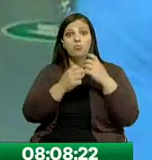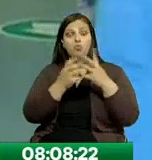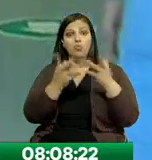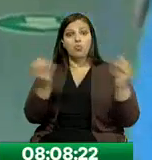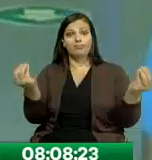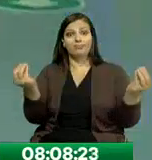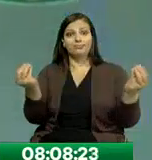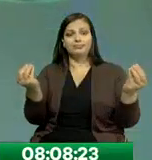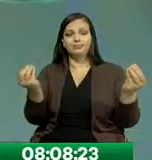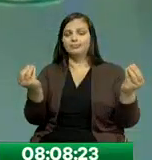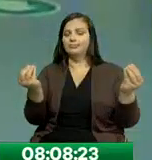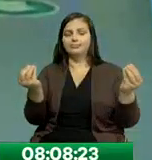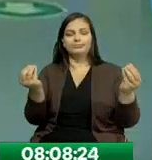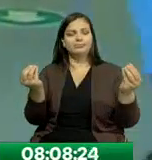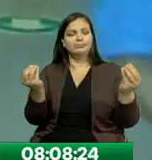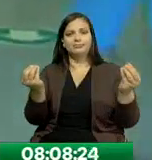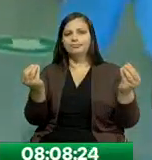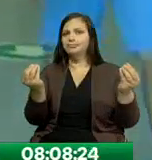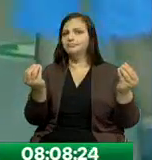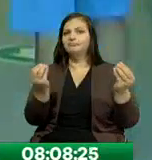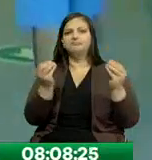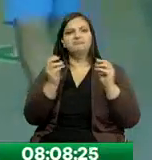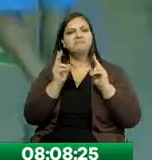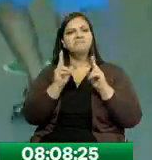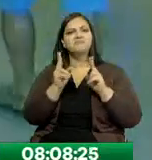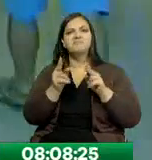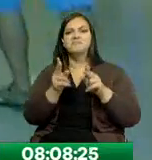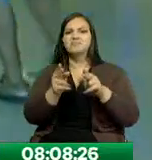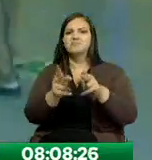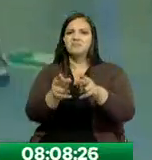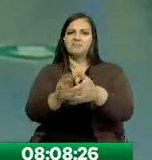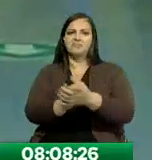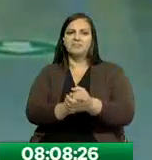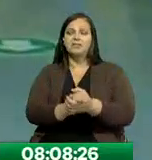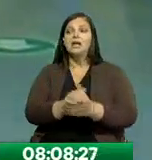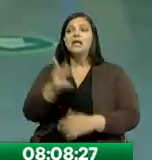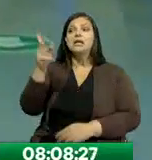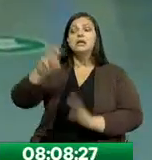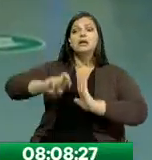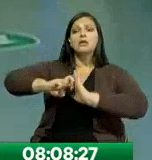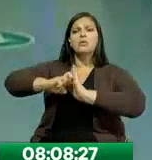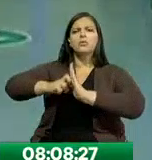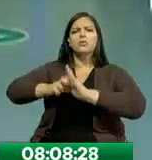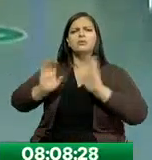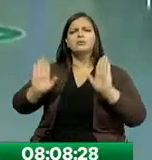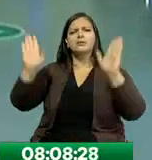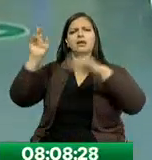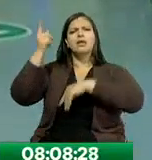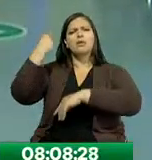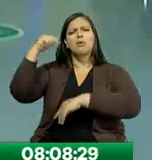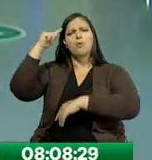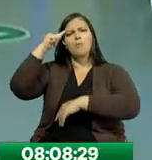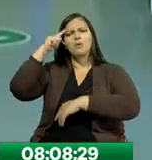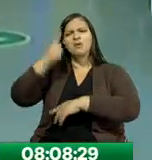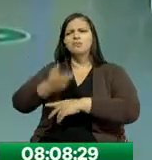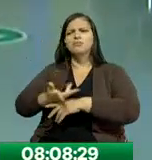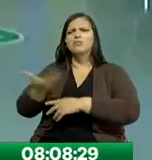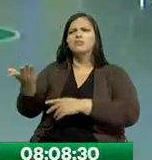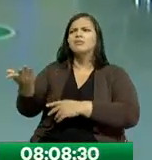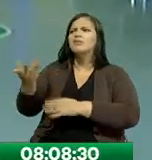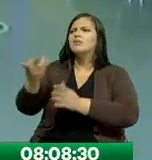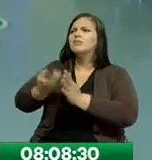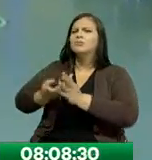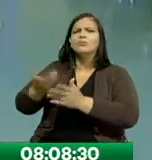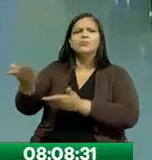no sé qué pasa con la Contraloría General del Estado. Algo está pasando, porque tiene que revisar muchas cosas aquí, de lo que están